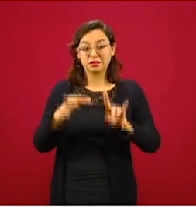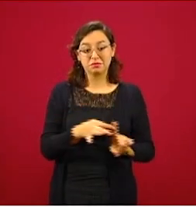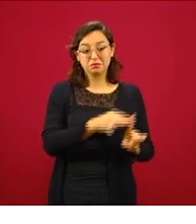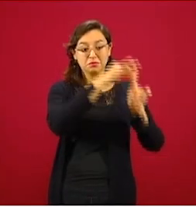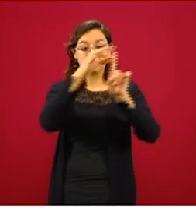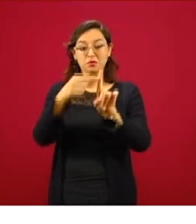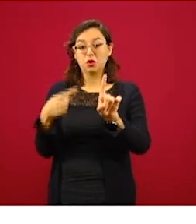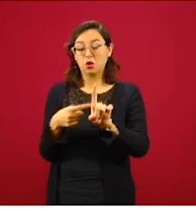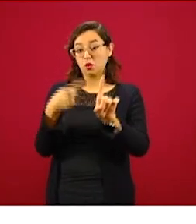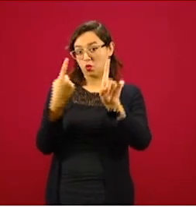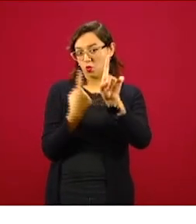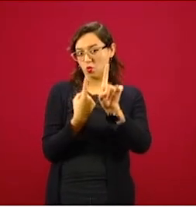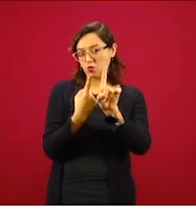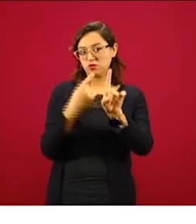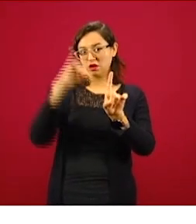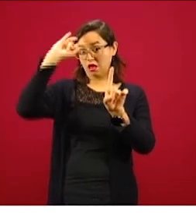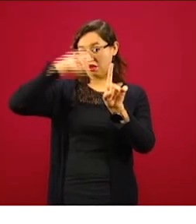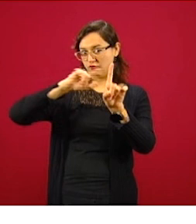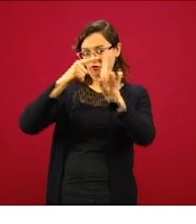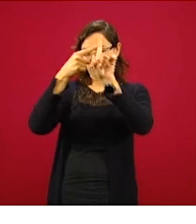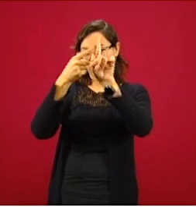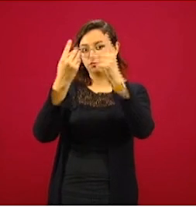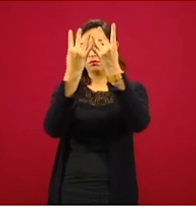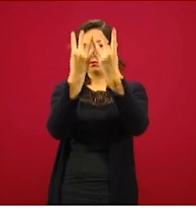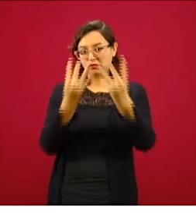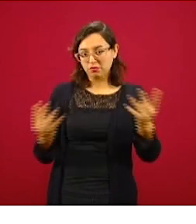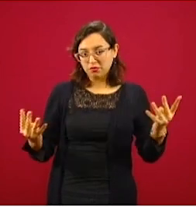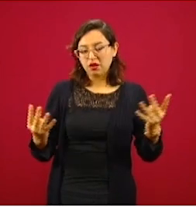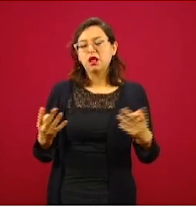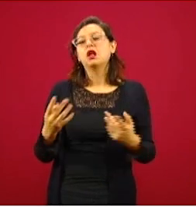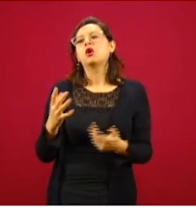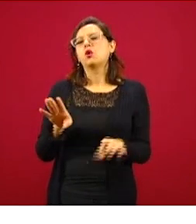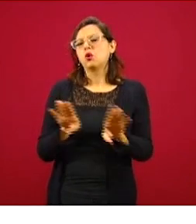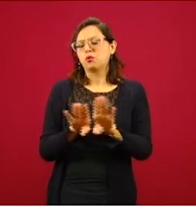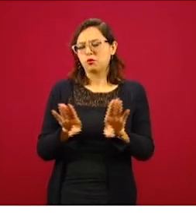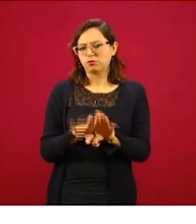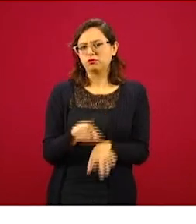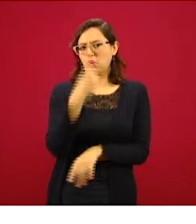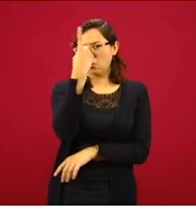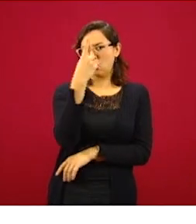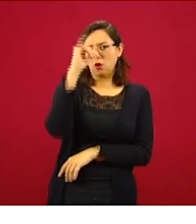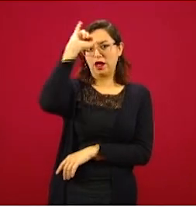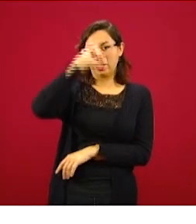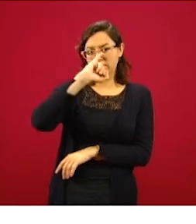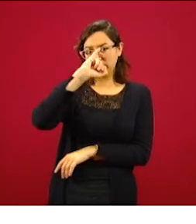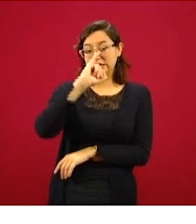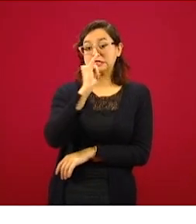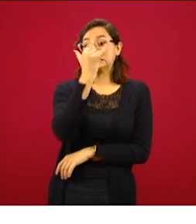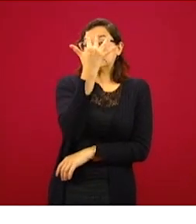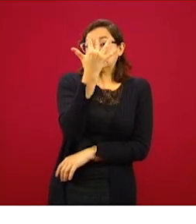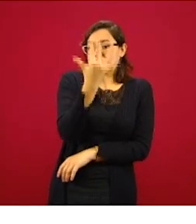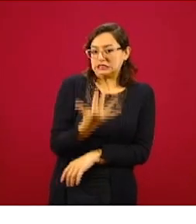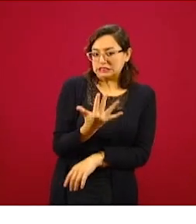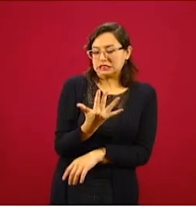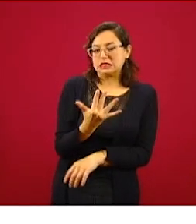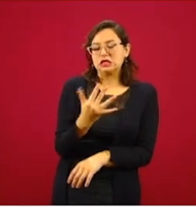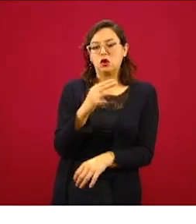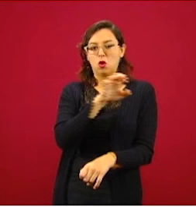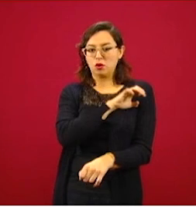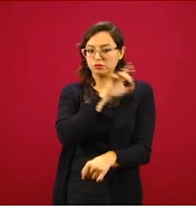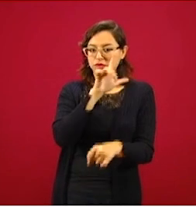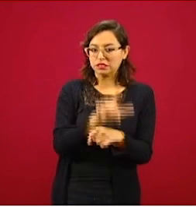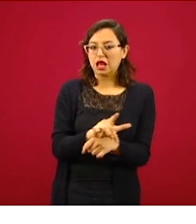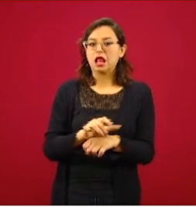estructura piramidal con un jefe y cinco especialistas, especialistas en urgencias, en